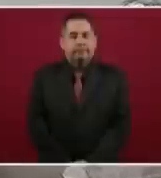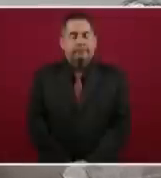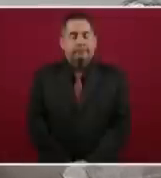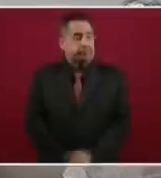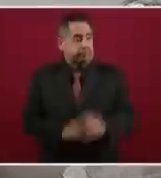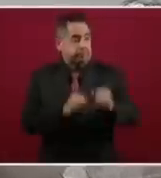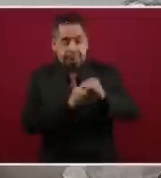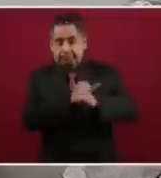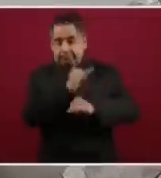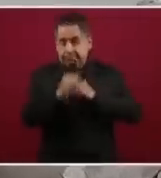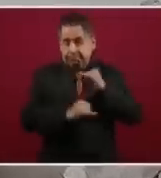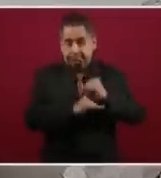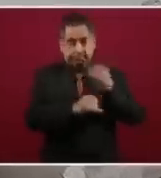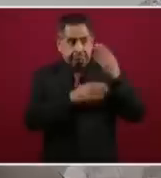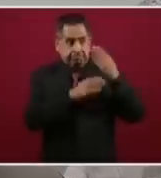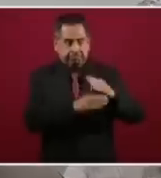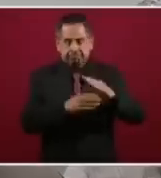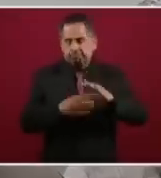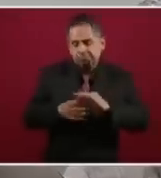organismos financieros?